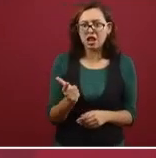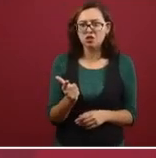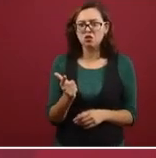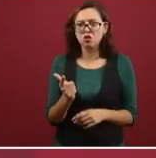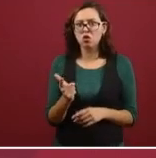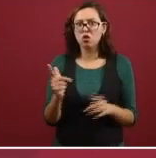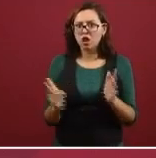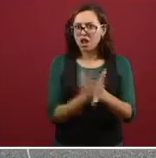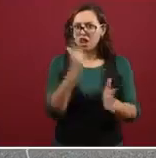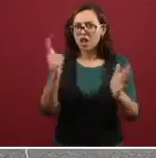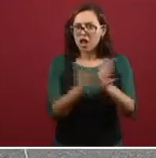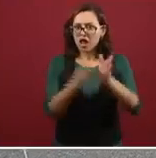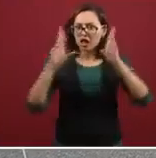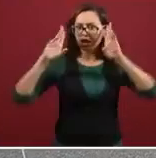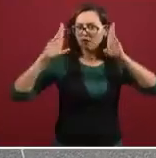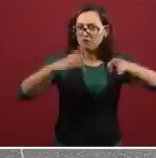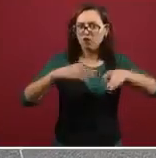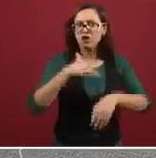dirigida a eso?